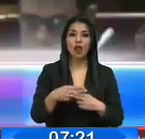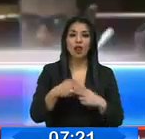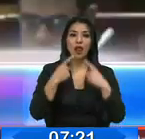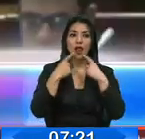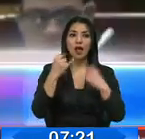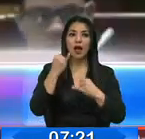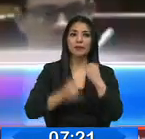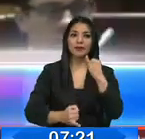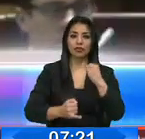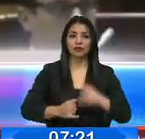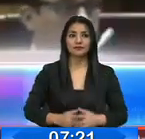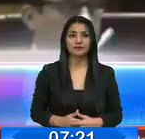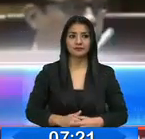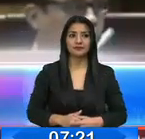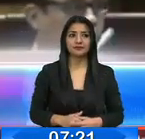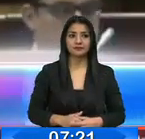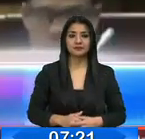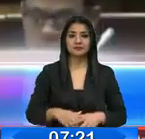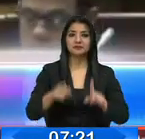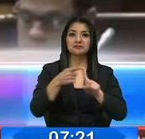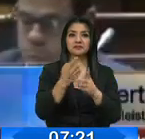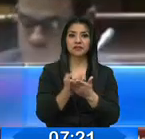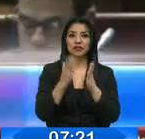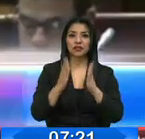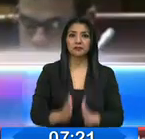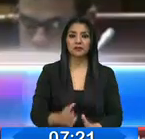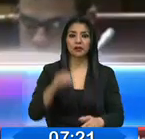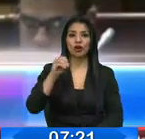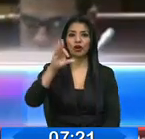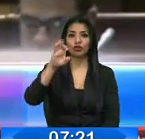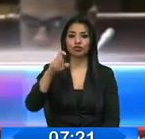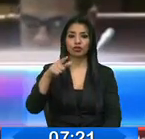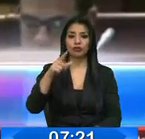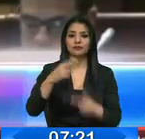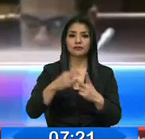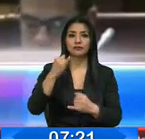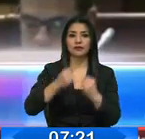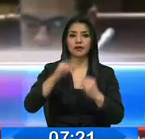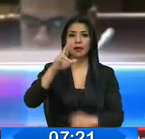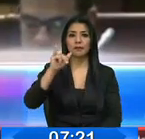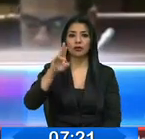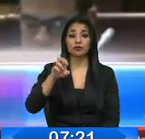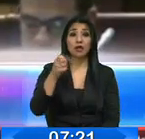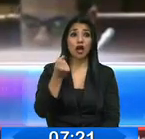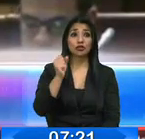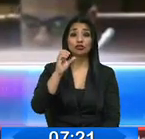El primero, el economista Otto Ramón